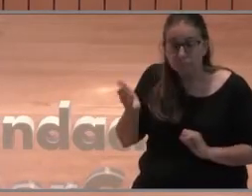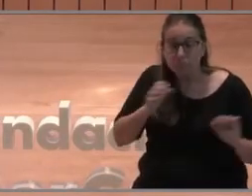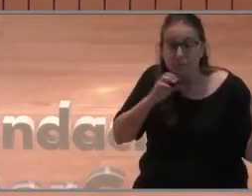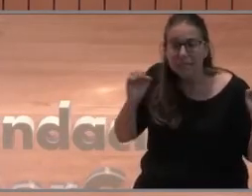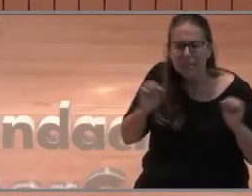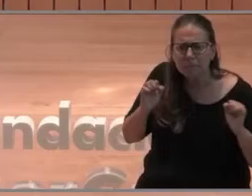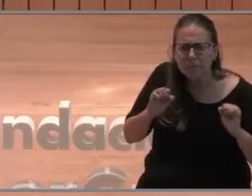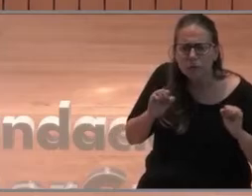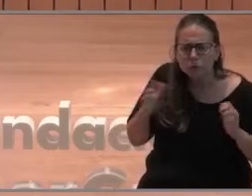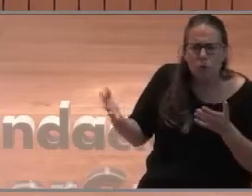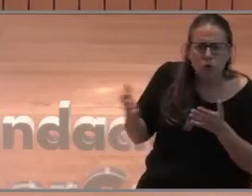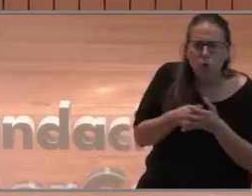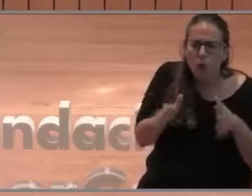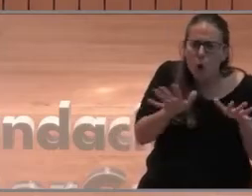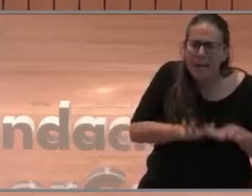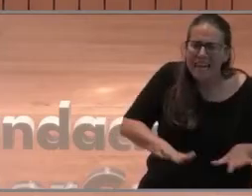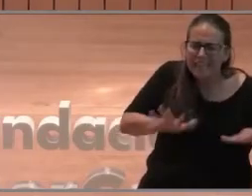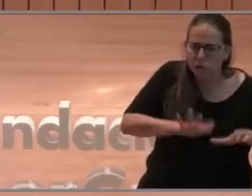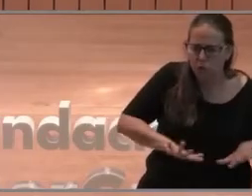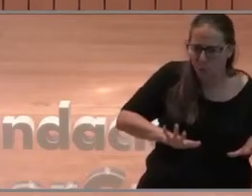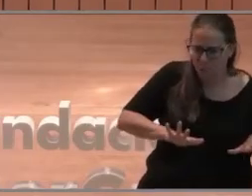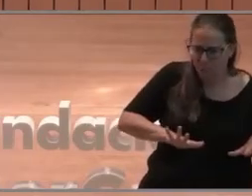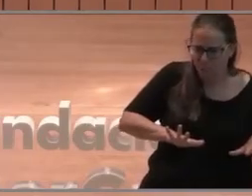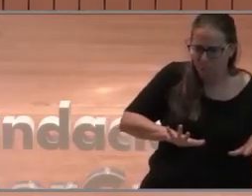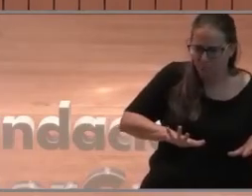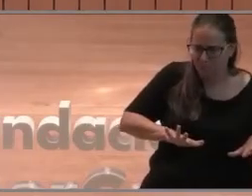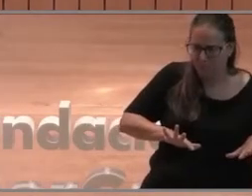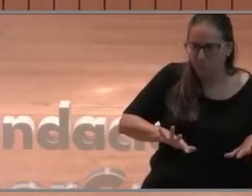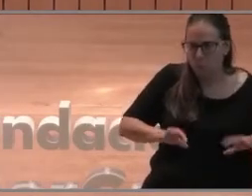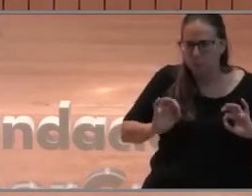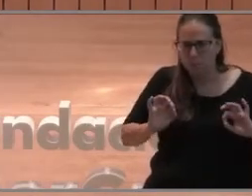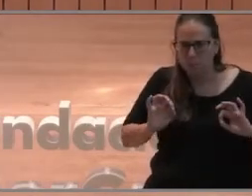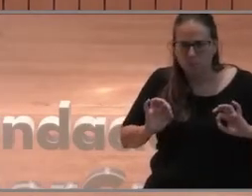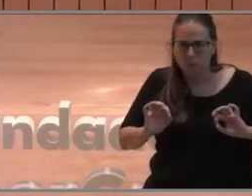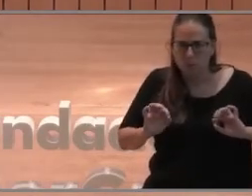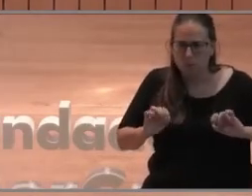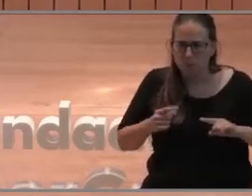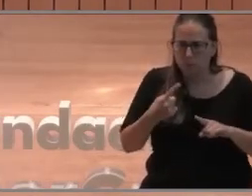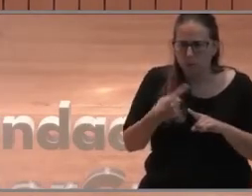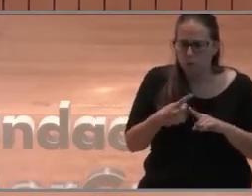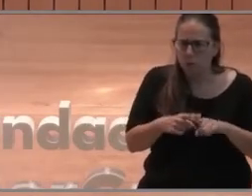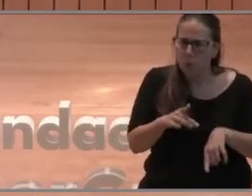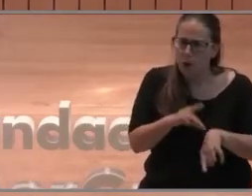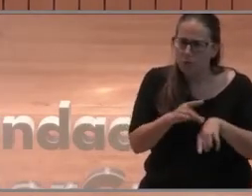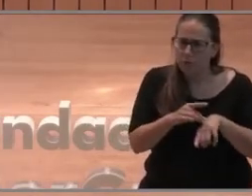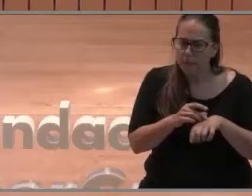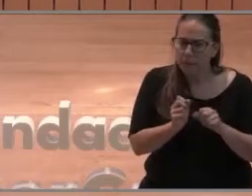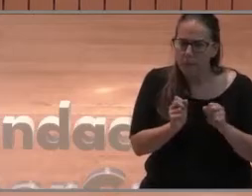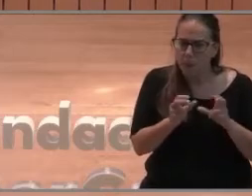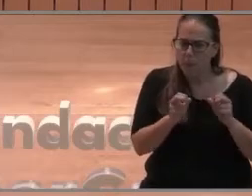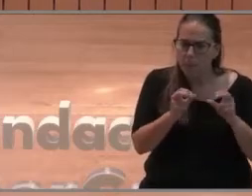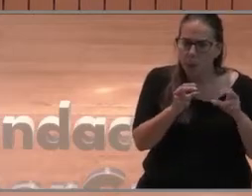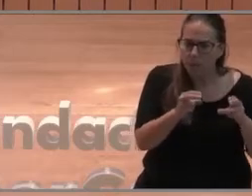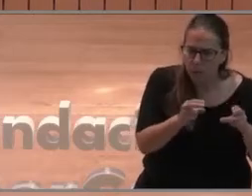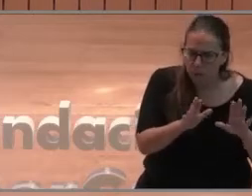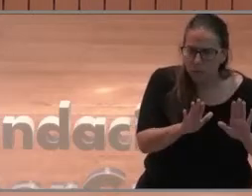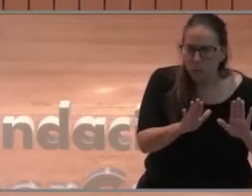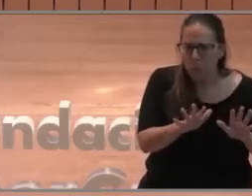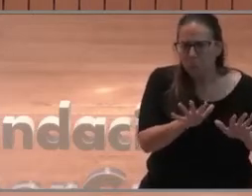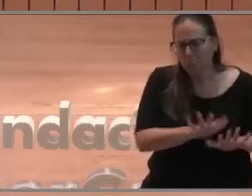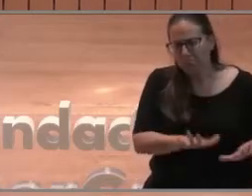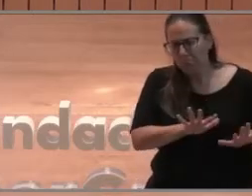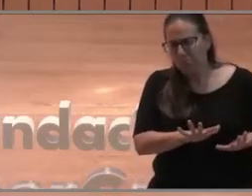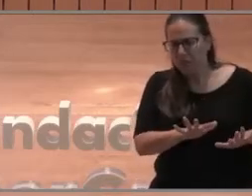es como más lento todo y digamos que las exacerbaciones son como más lentas, tardas más tiempo en llegar al hospital, 2, 3 días, 4,